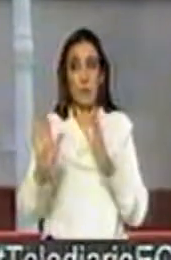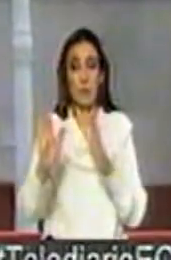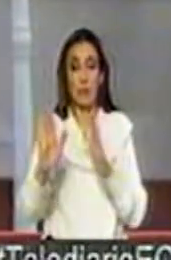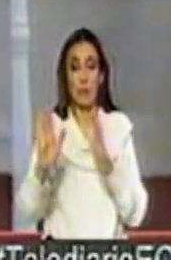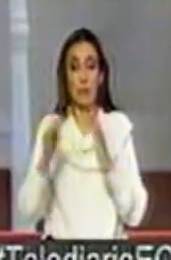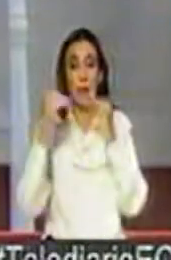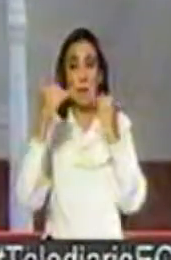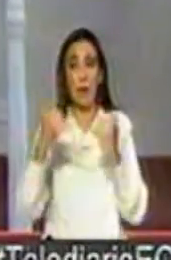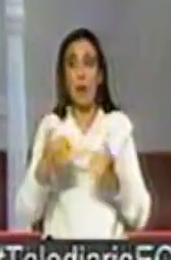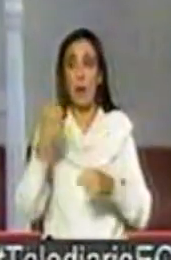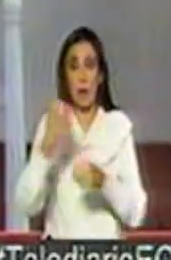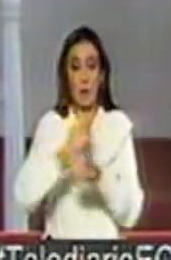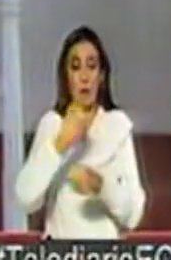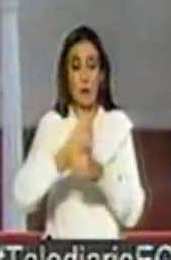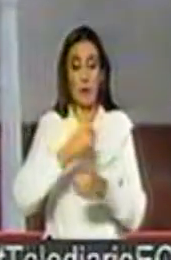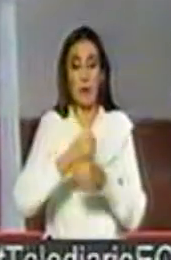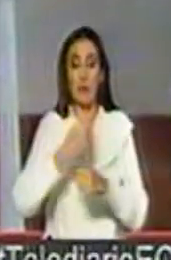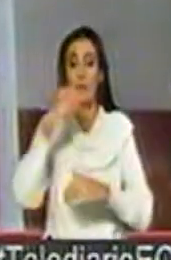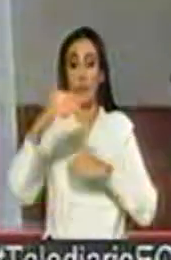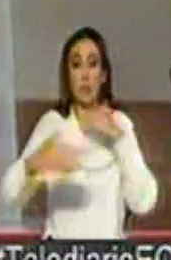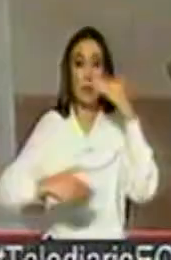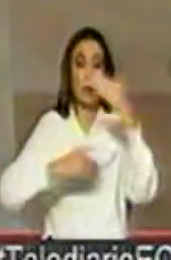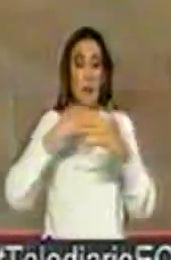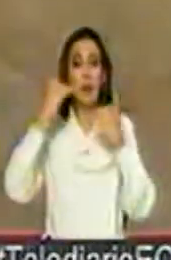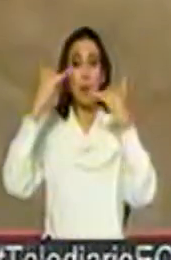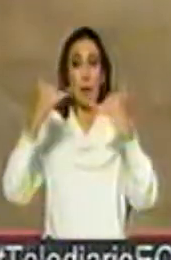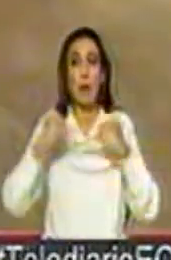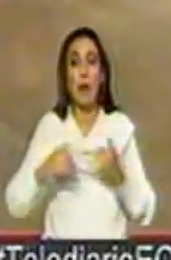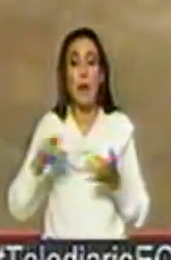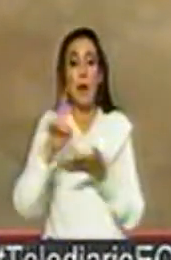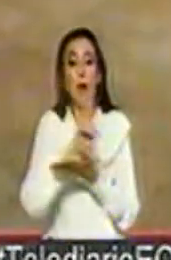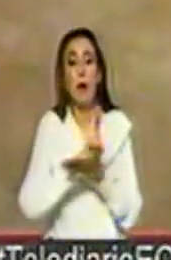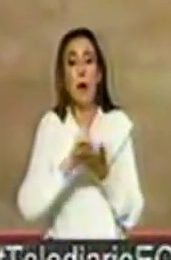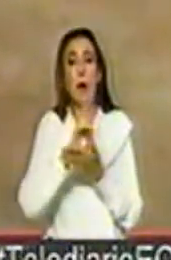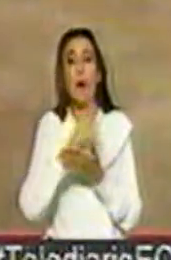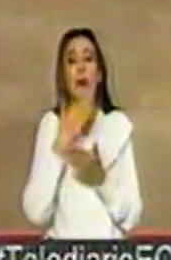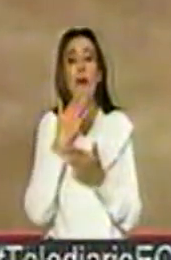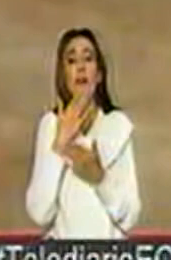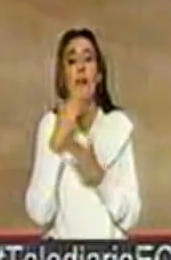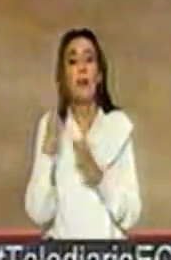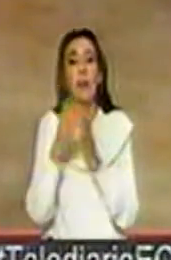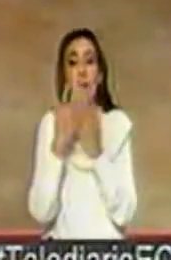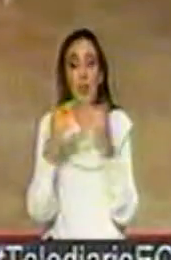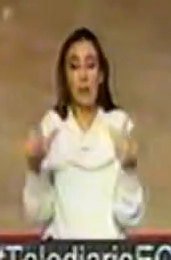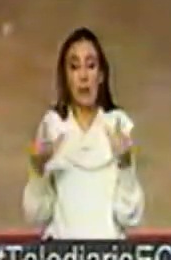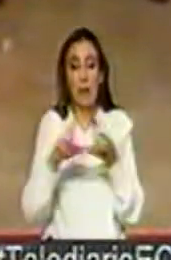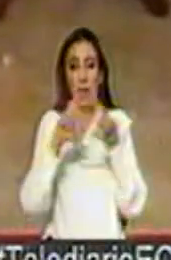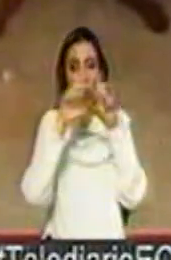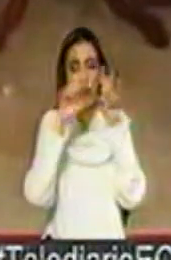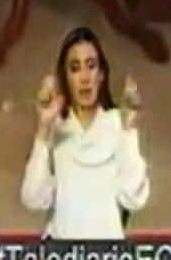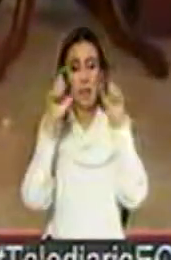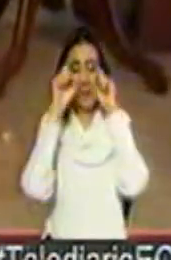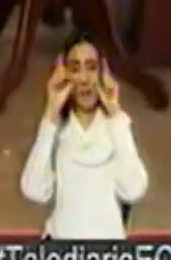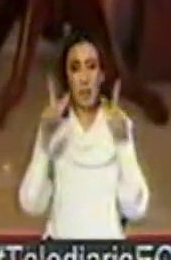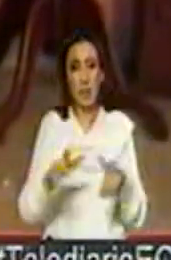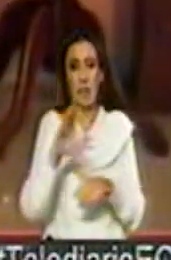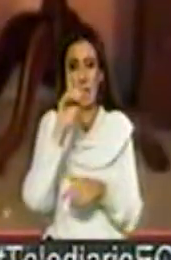El operativo de allanamiento que se realizó en el sector del Valle de los Chillos fue liderado por la fiscal Diana Salazar y